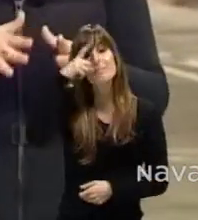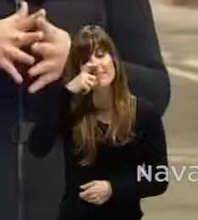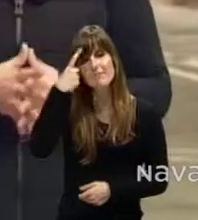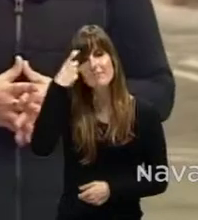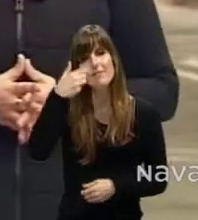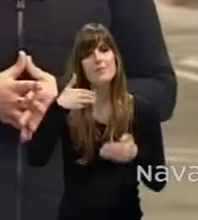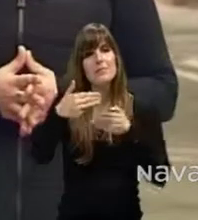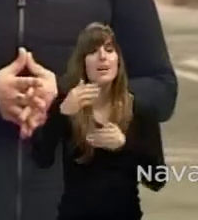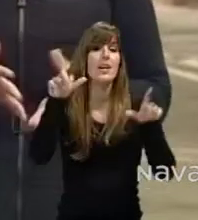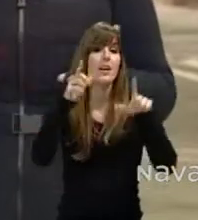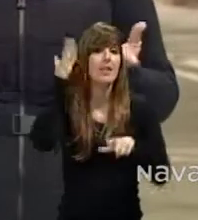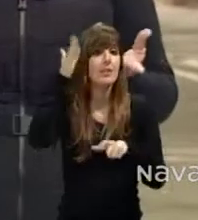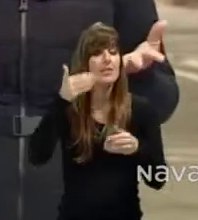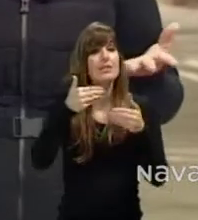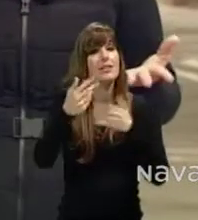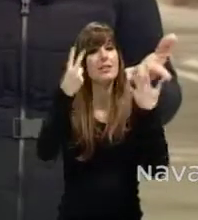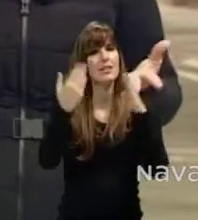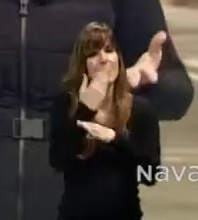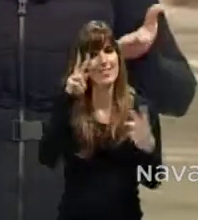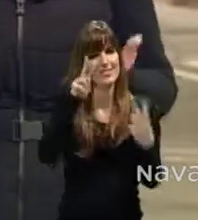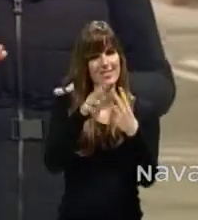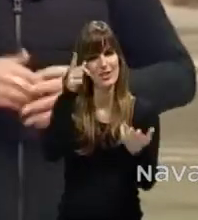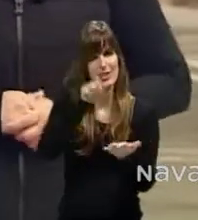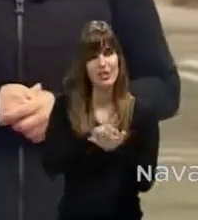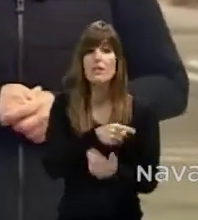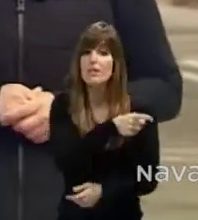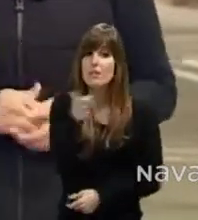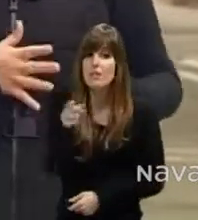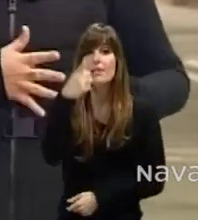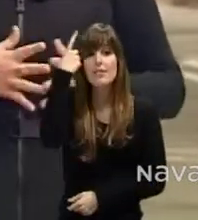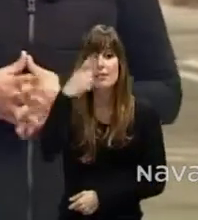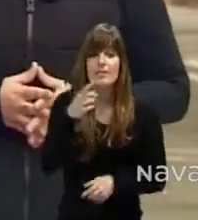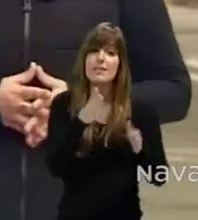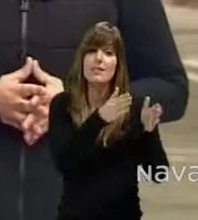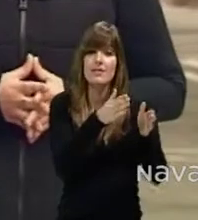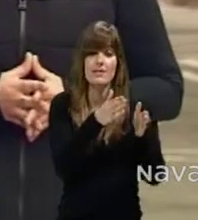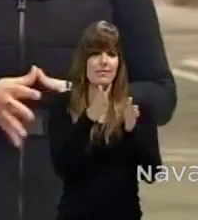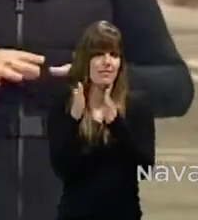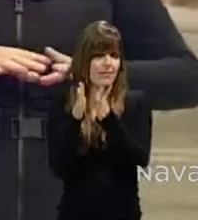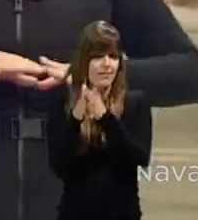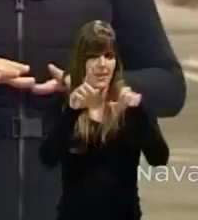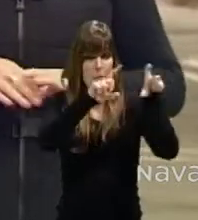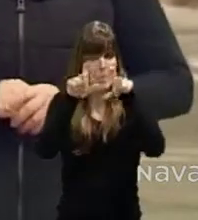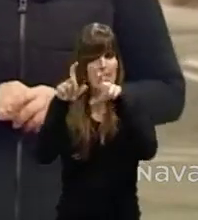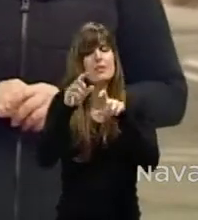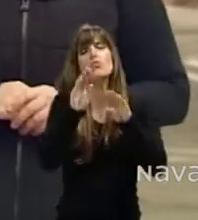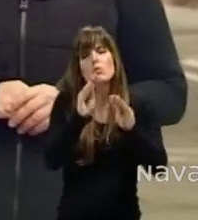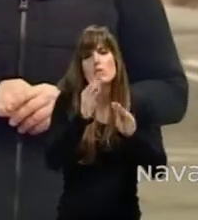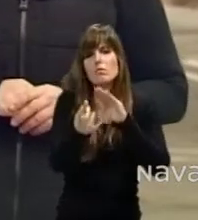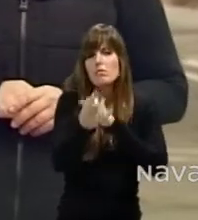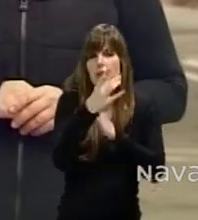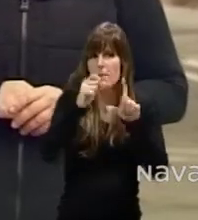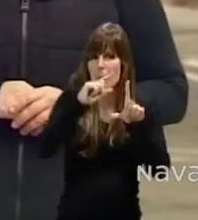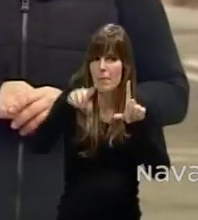cita aquí en Navarra Televisión dentro de tan solo 7 días. Por cierto, podéis hacer como nuestros últimos protagonistas y mandarnos un e-mail a